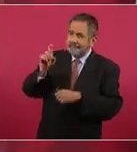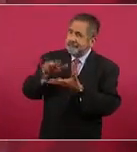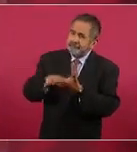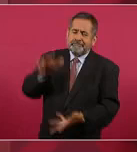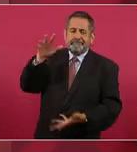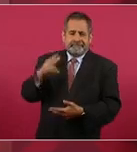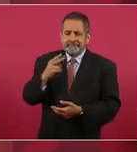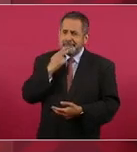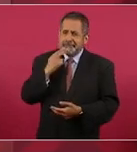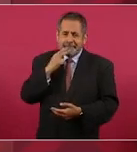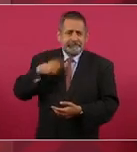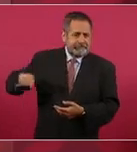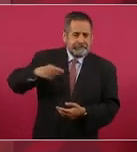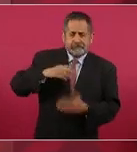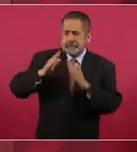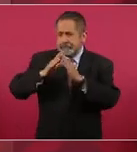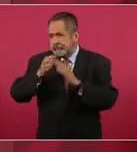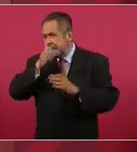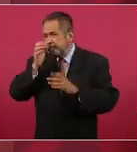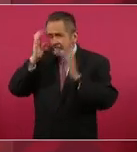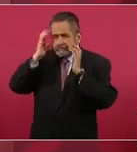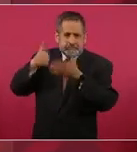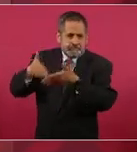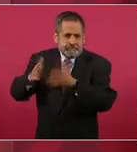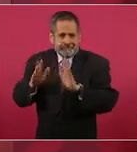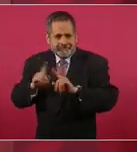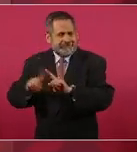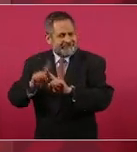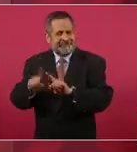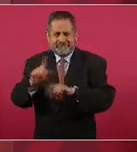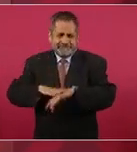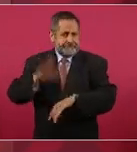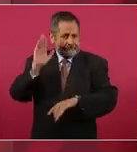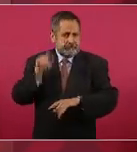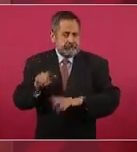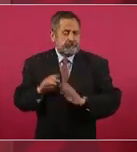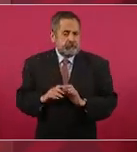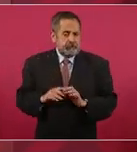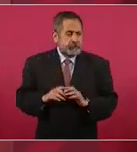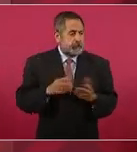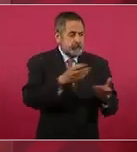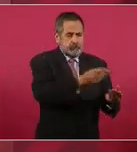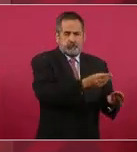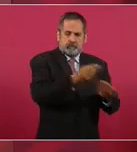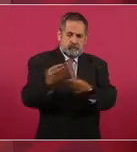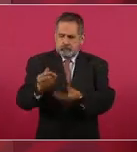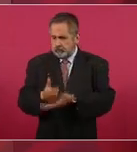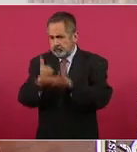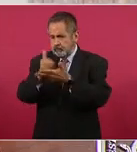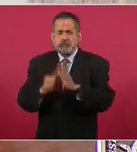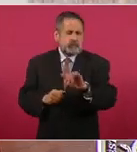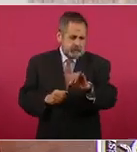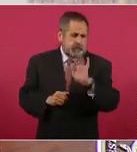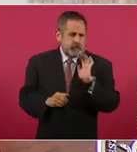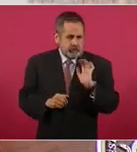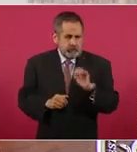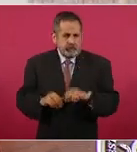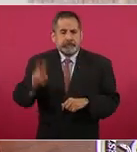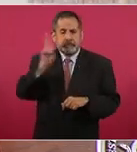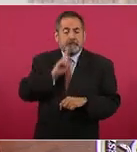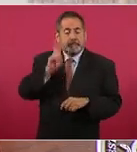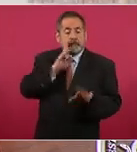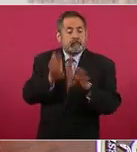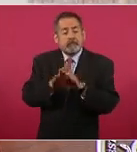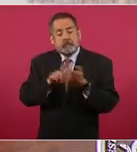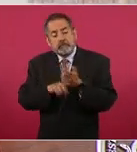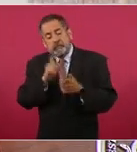consumo doméstico. Sí puede ayudar mucho, y quiero ver si ya se está